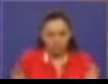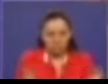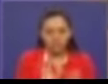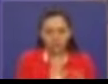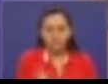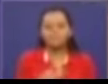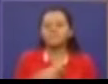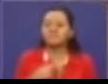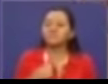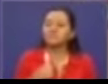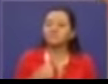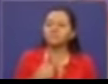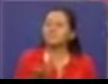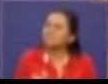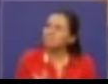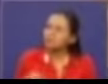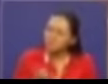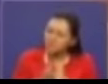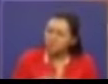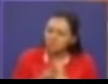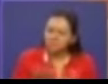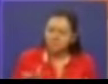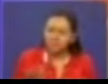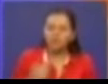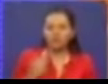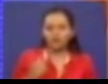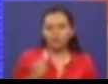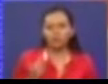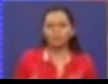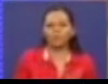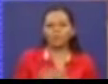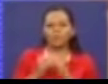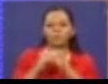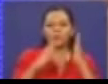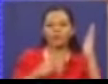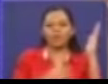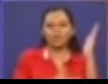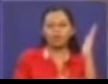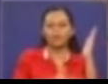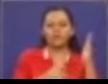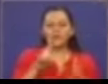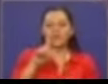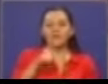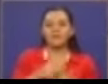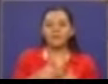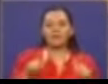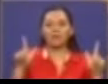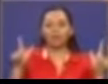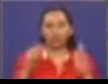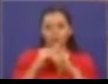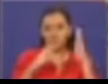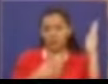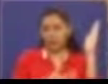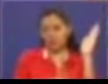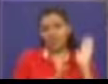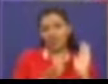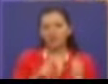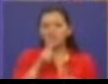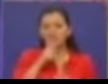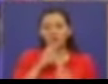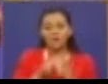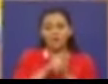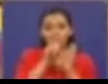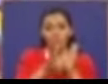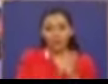los equipos. Se llamaba el Proyecto Libertador. Pero adivinen quiénes lo financiaban nuevamente. Los norteamericanos,